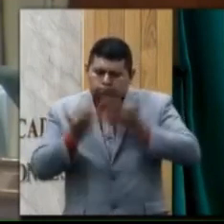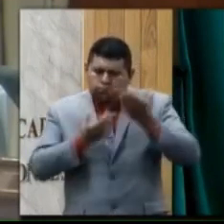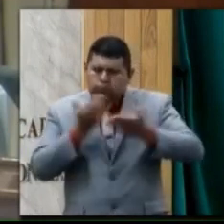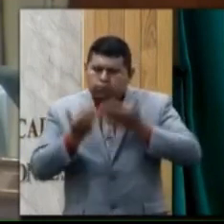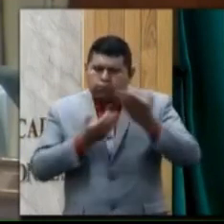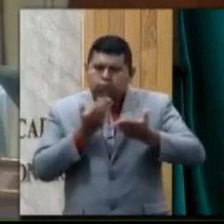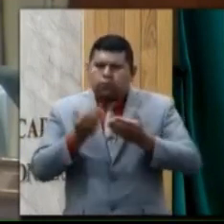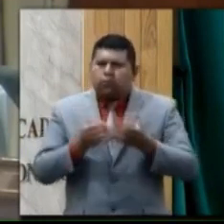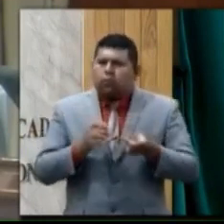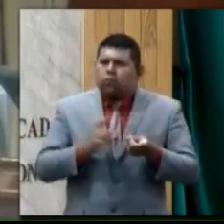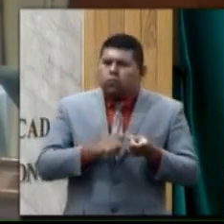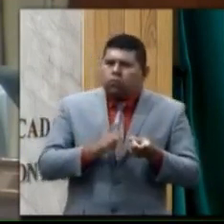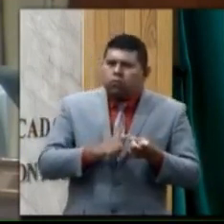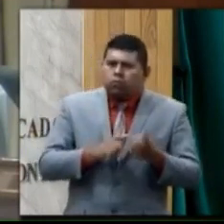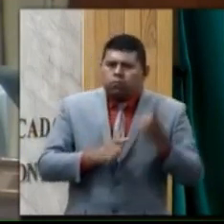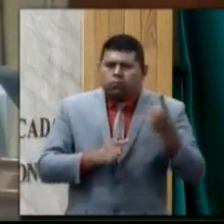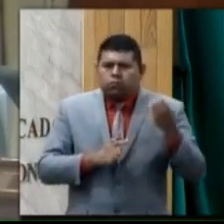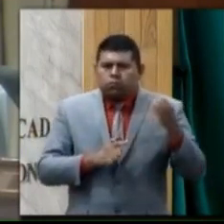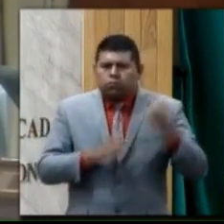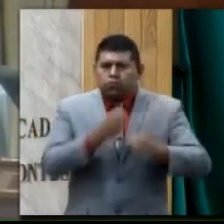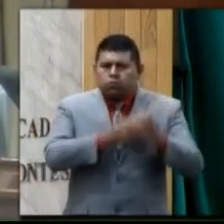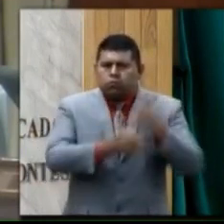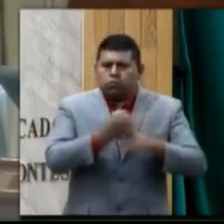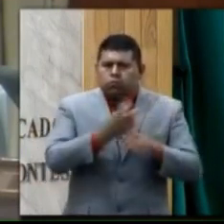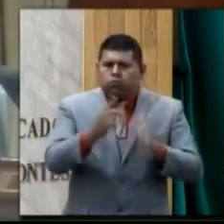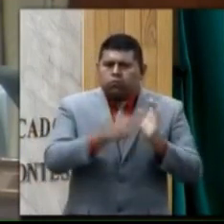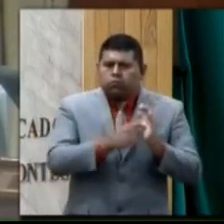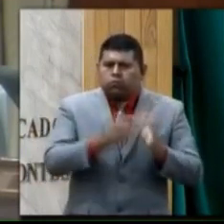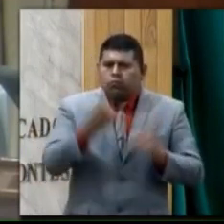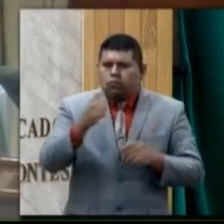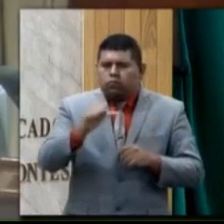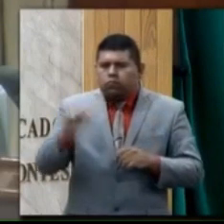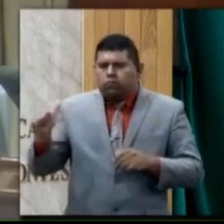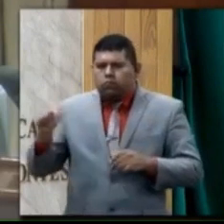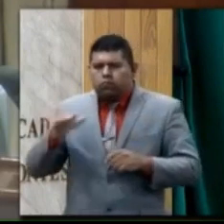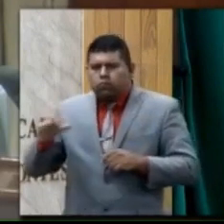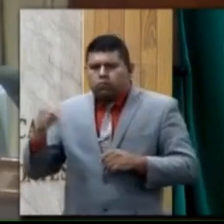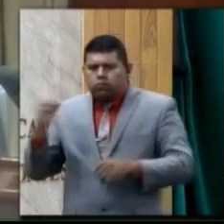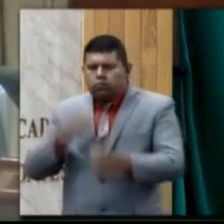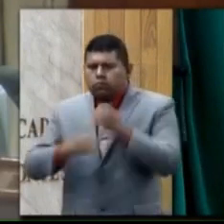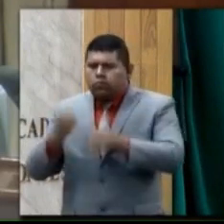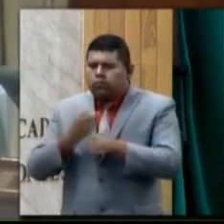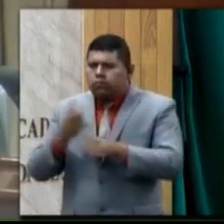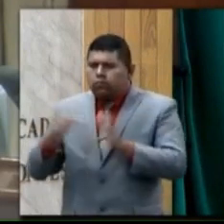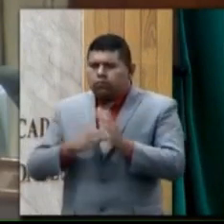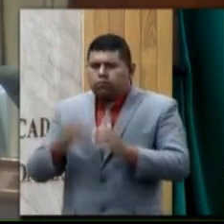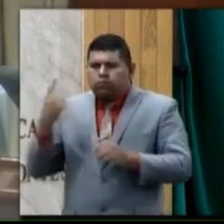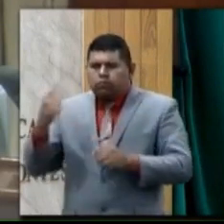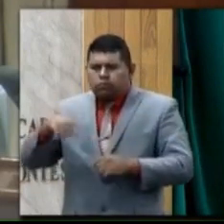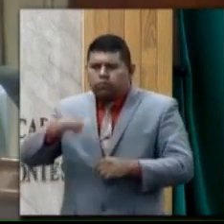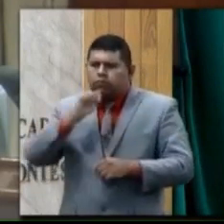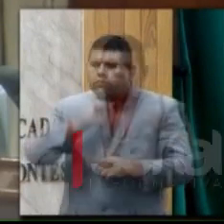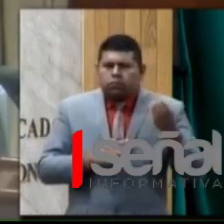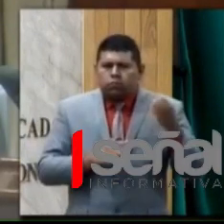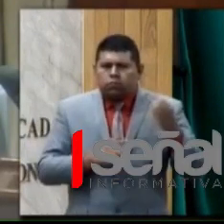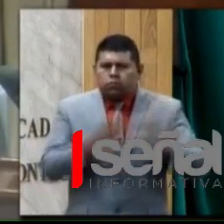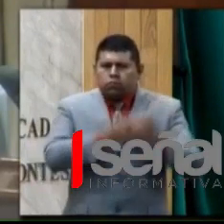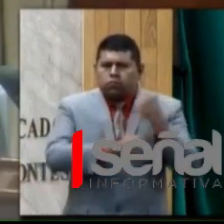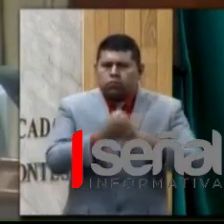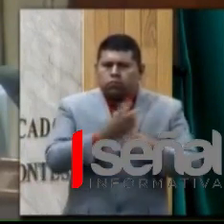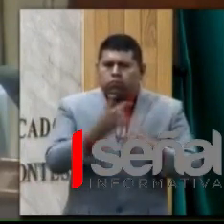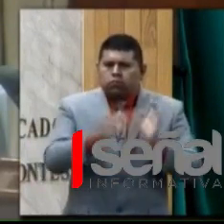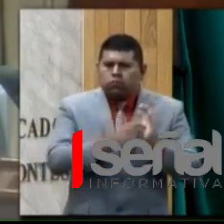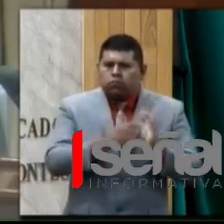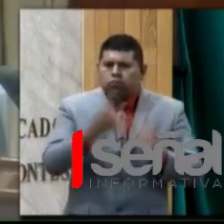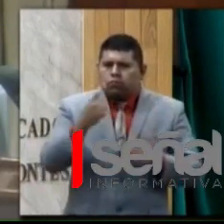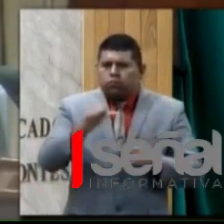recepción constitucional, 1 de octubre del 2021 al 8 de noviembre del 2021, municipio de Tepic, Nayarit. De la misma